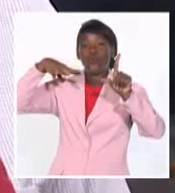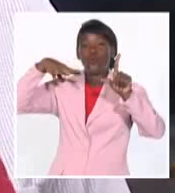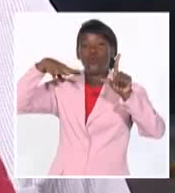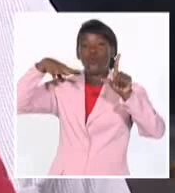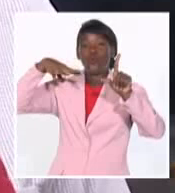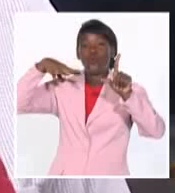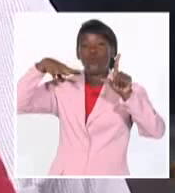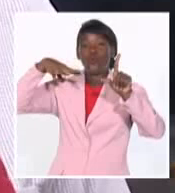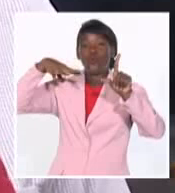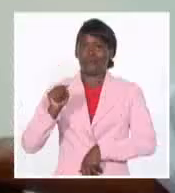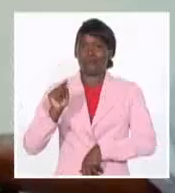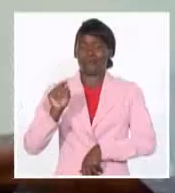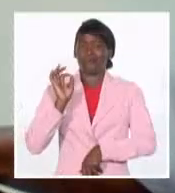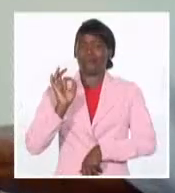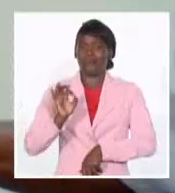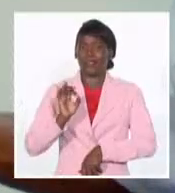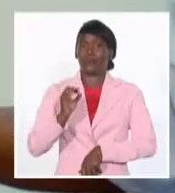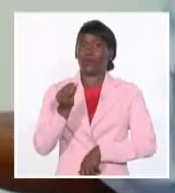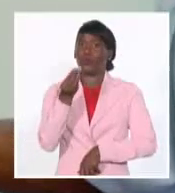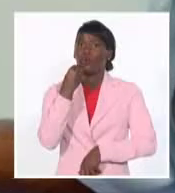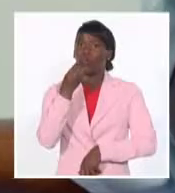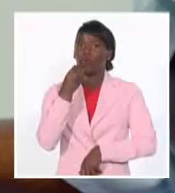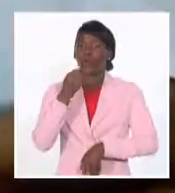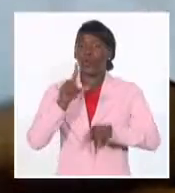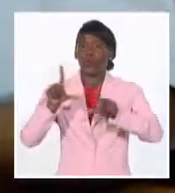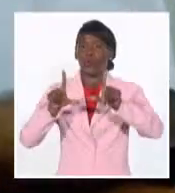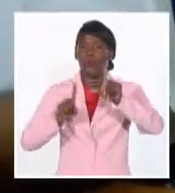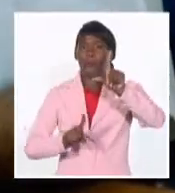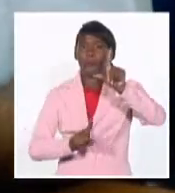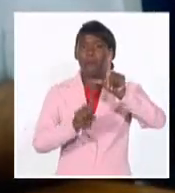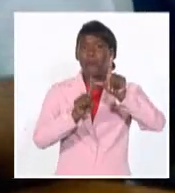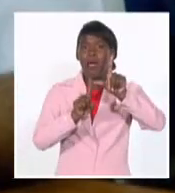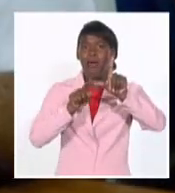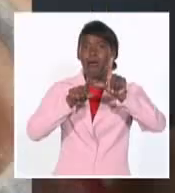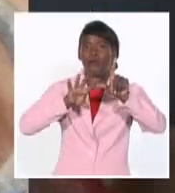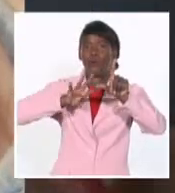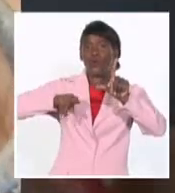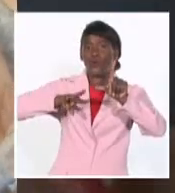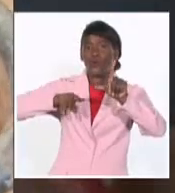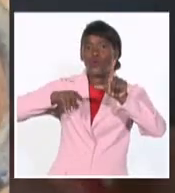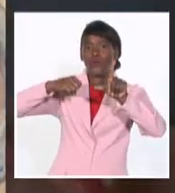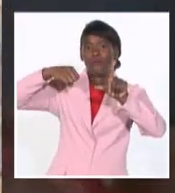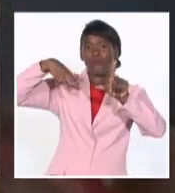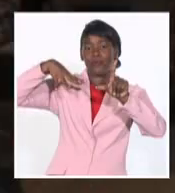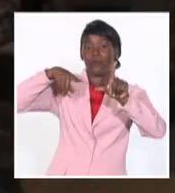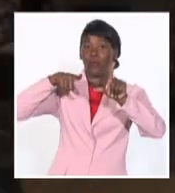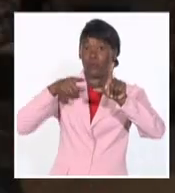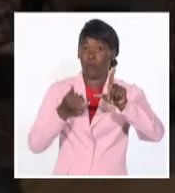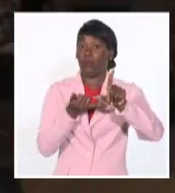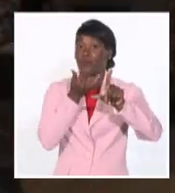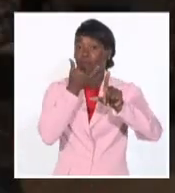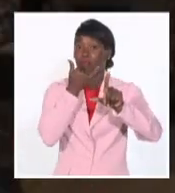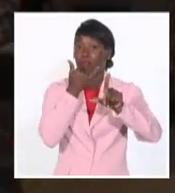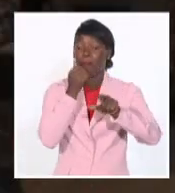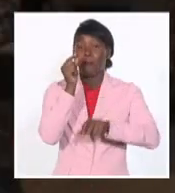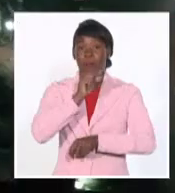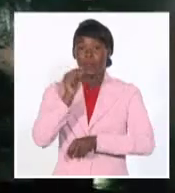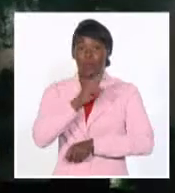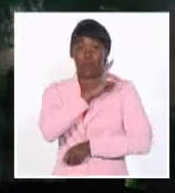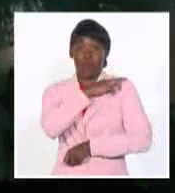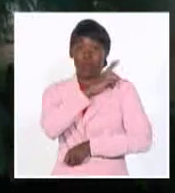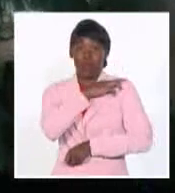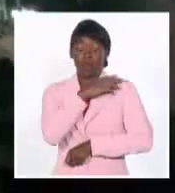del método este de detección del fraude. Directivos aseguran que las ilegalidades detectadas tienen un